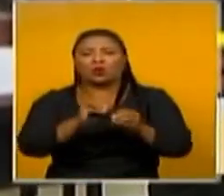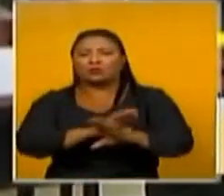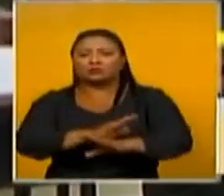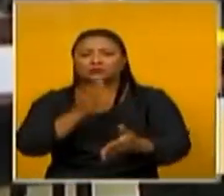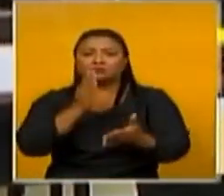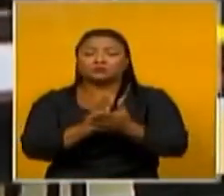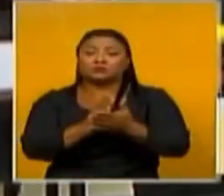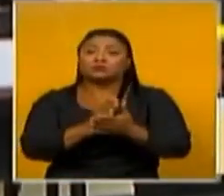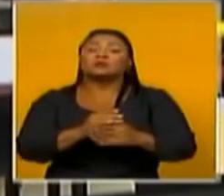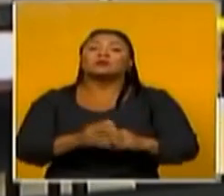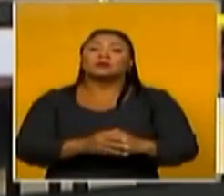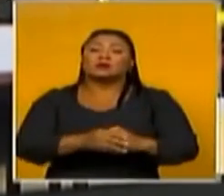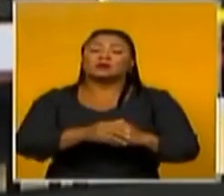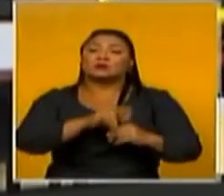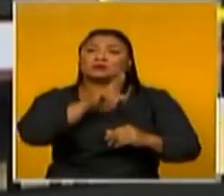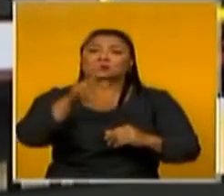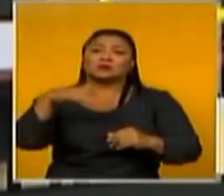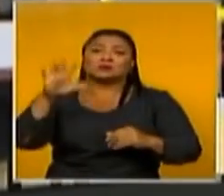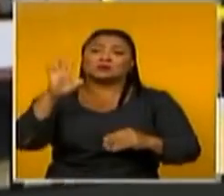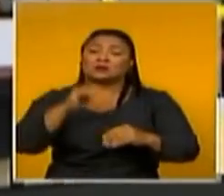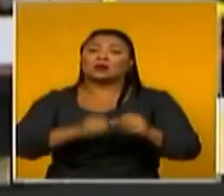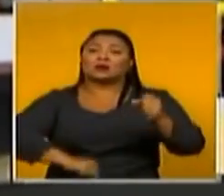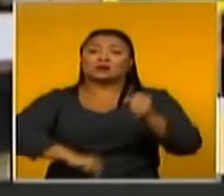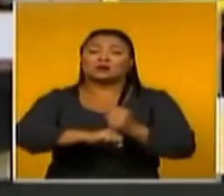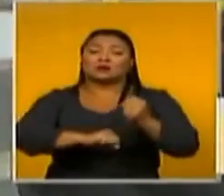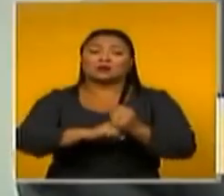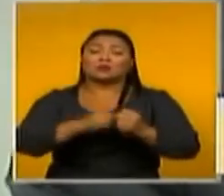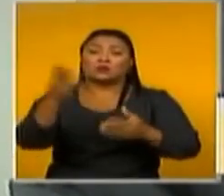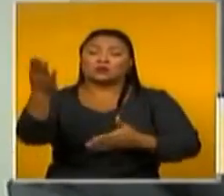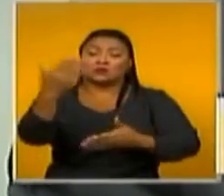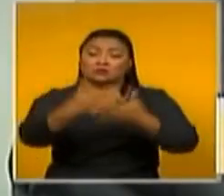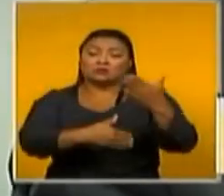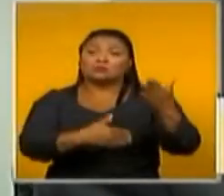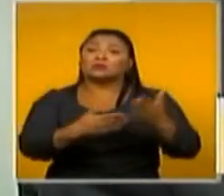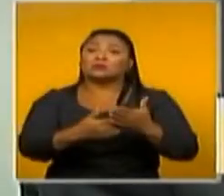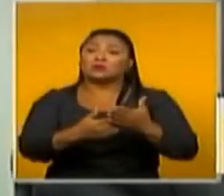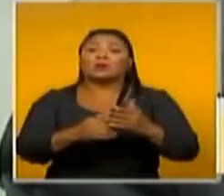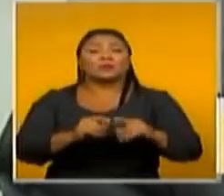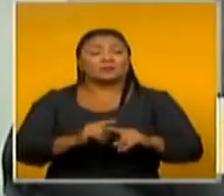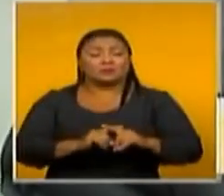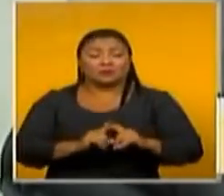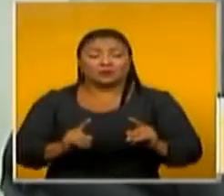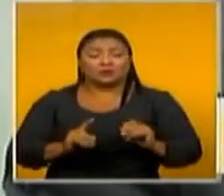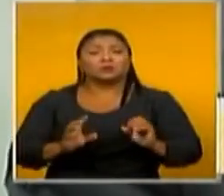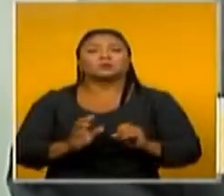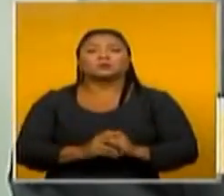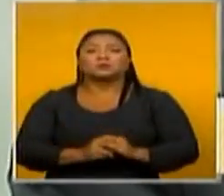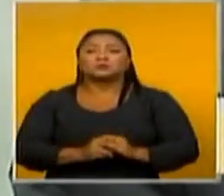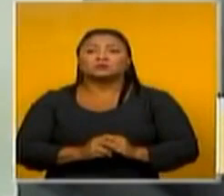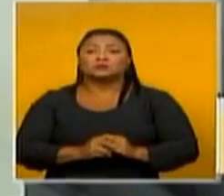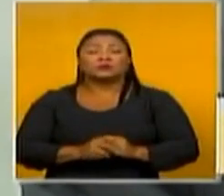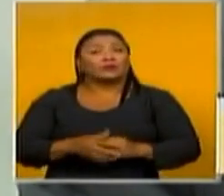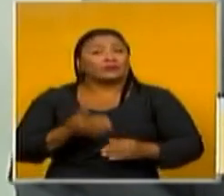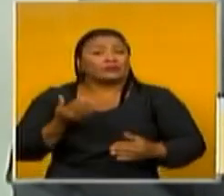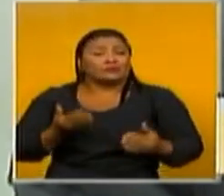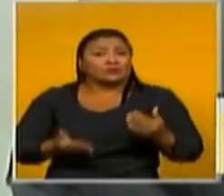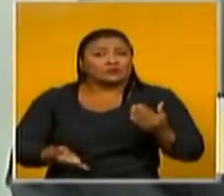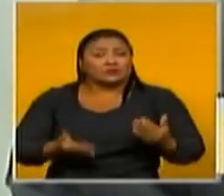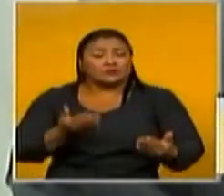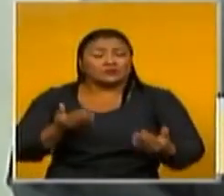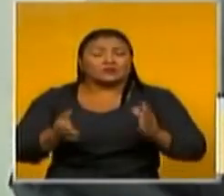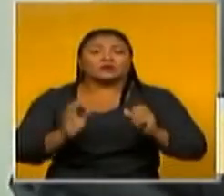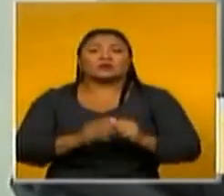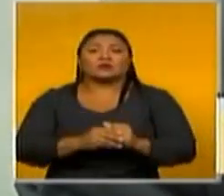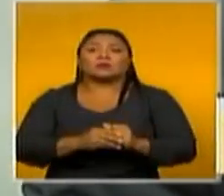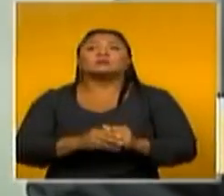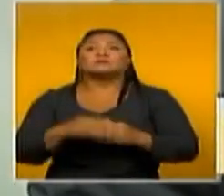La sección correísta de Alianza País analiza apoyar este pedido. Y no descartamos la posibilidad incluso de